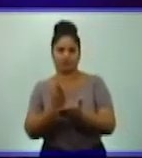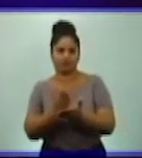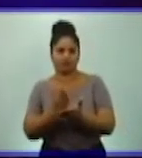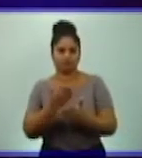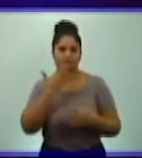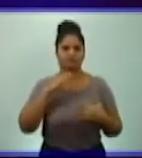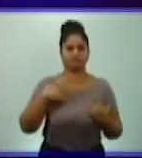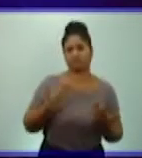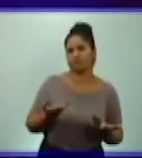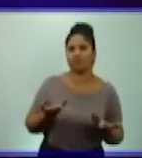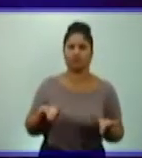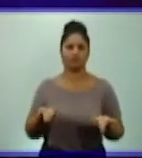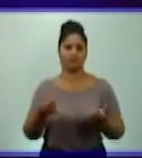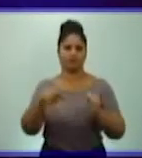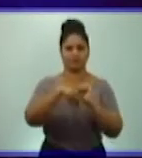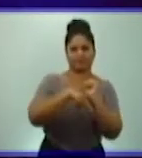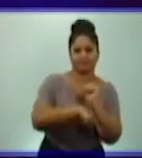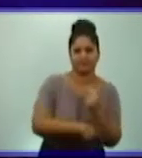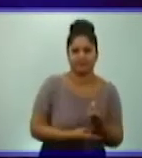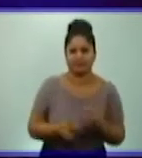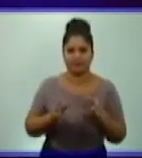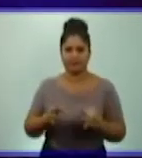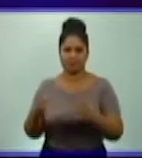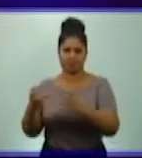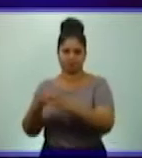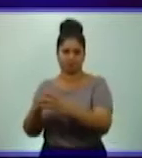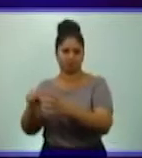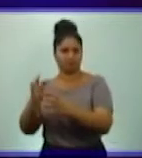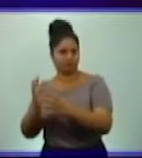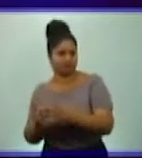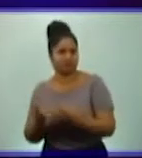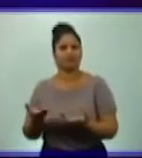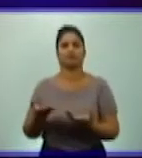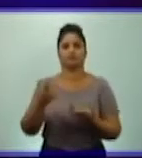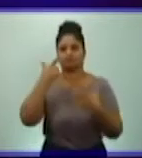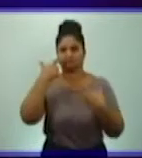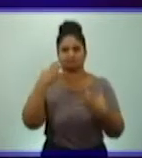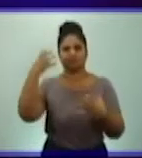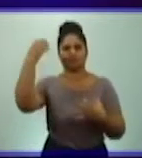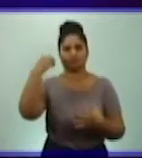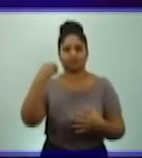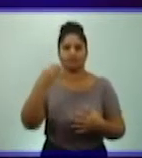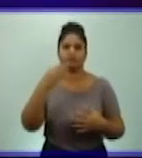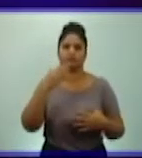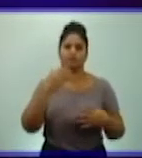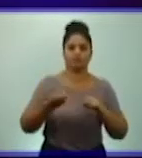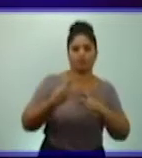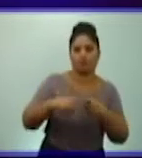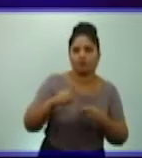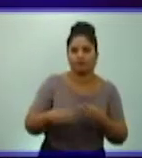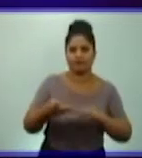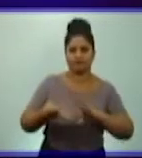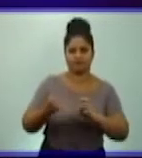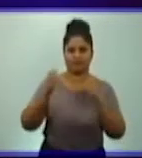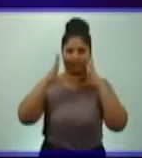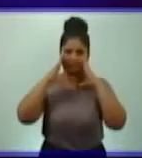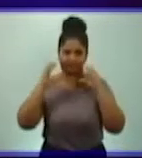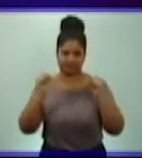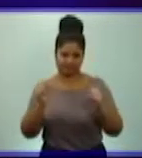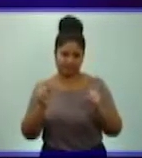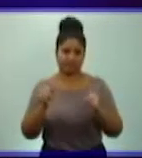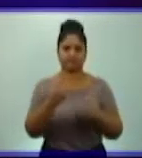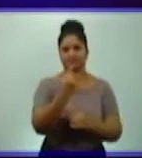personajes y por tanto hay que tener otro nivel de percepción y de interpretación para poder llegar al mensaje de cada